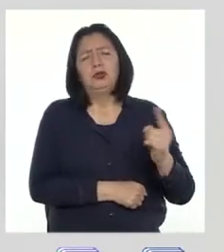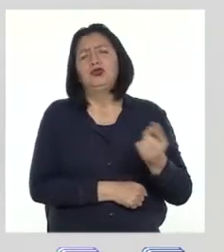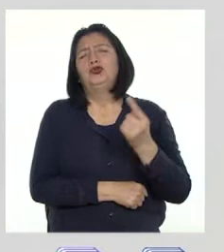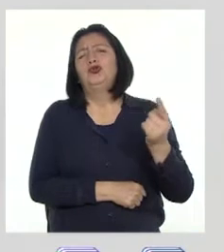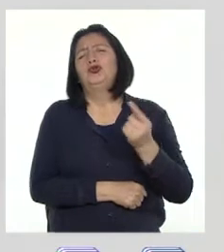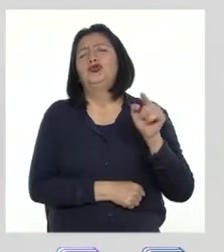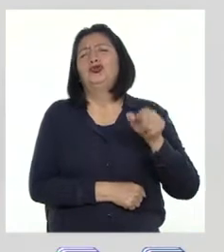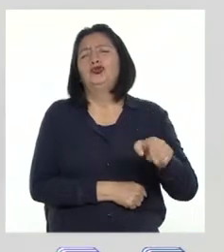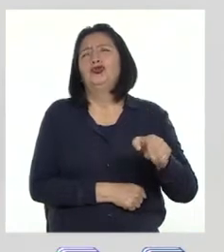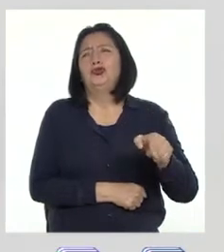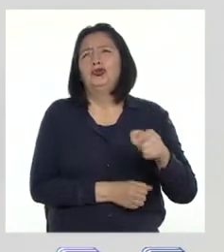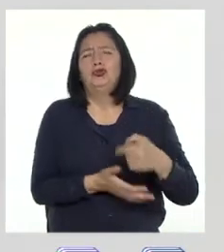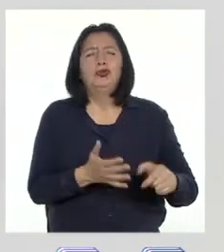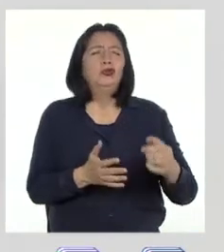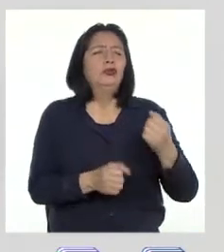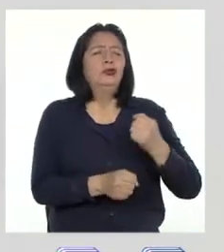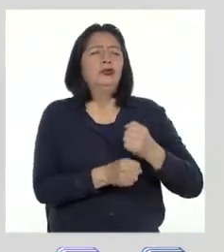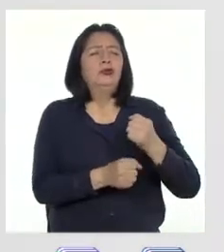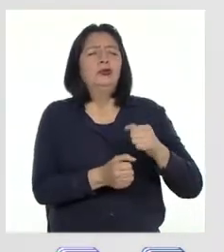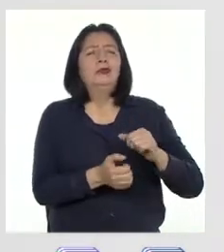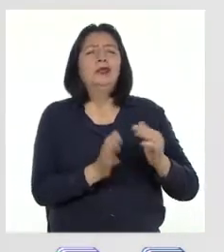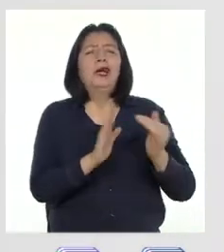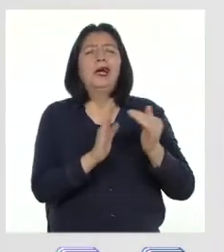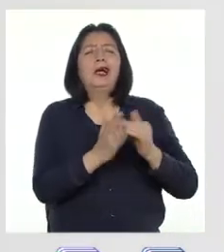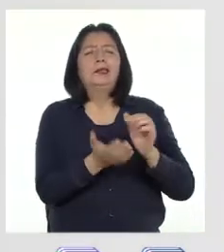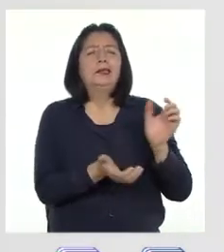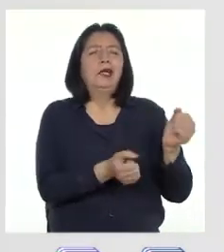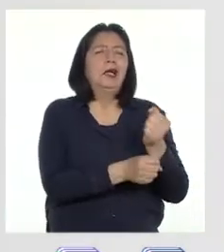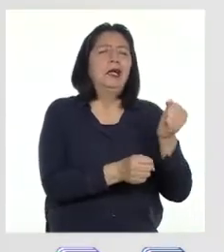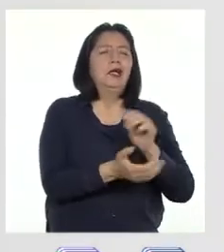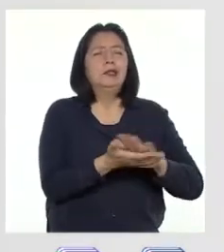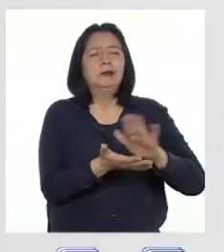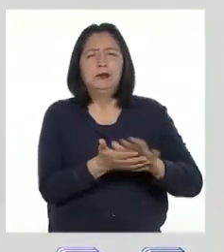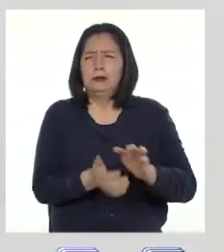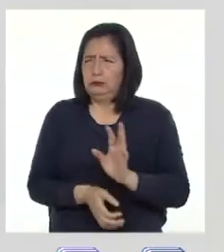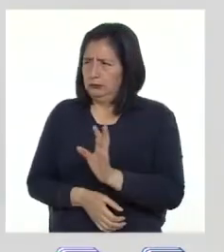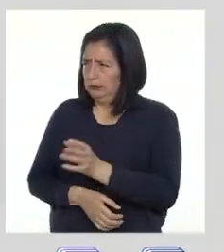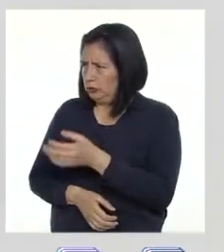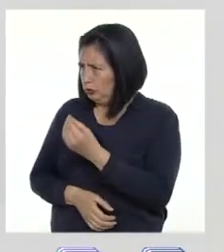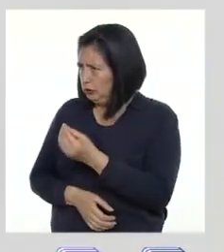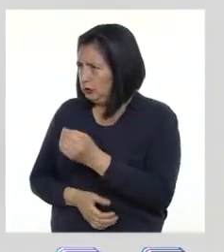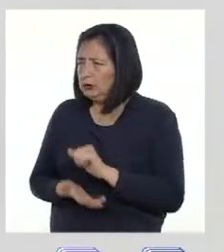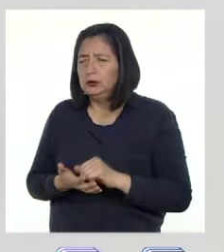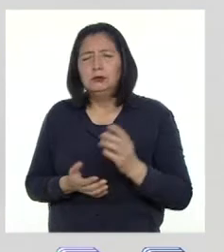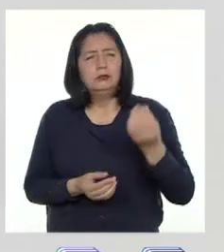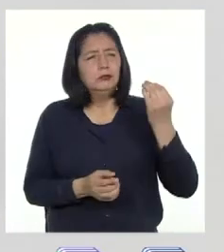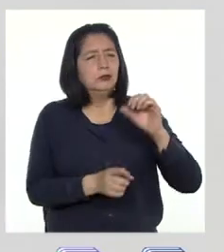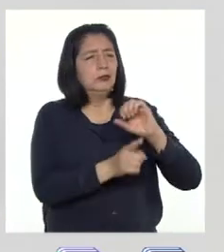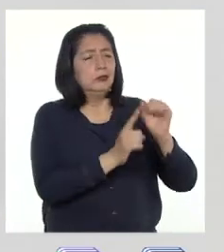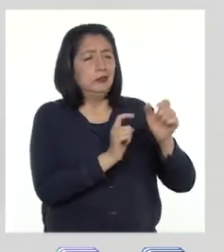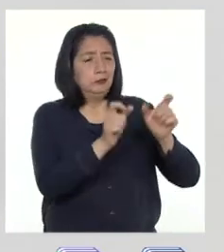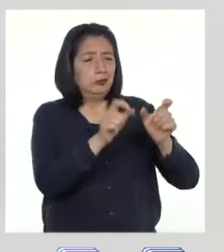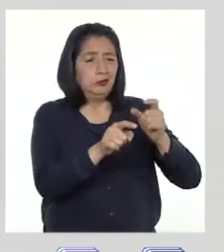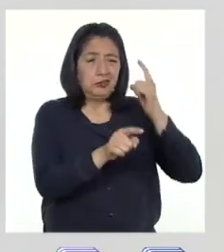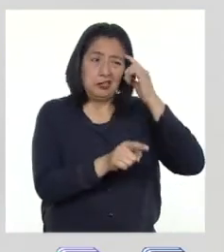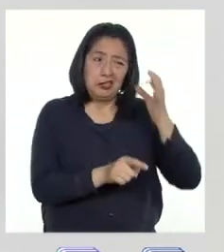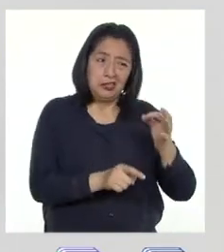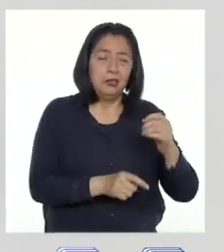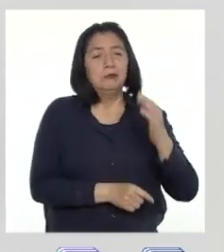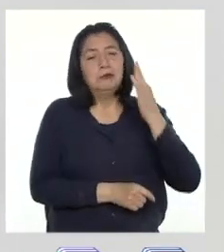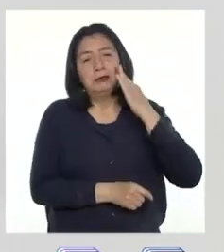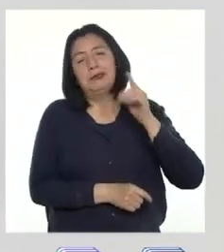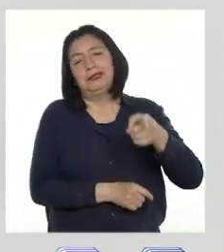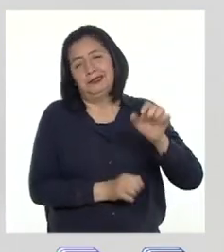le correspondía ocuparse de las tareas del hogar. ¿Y por qué pasaba eso? Porque la sociedad creía que solo las